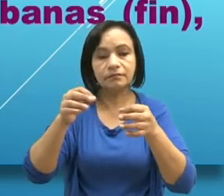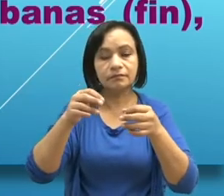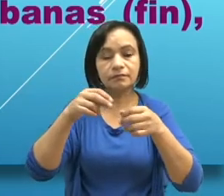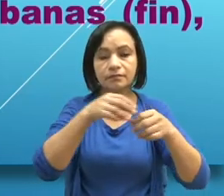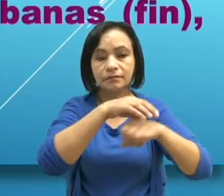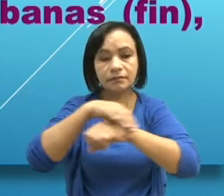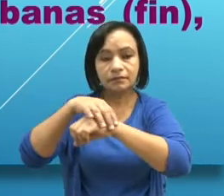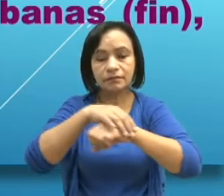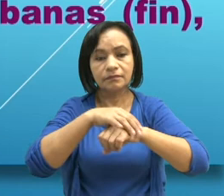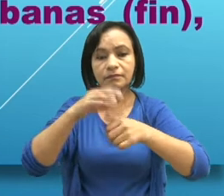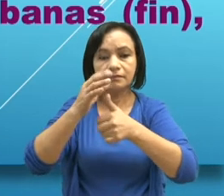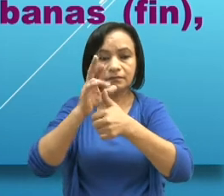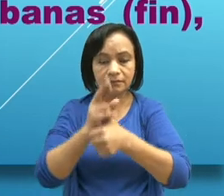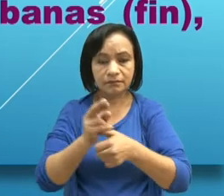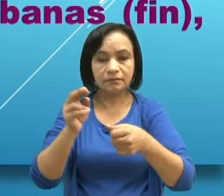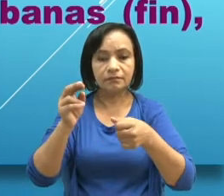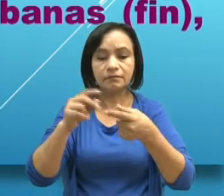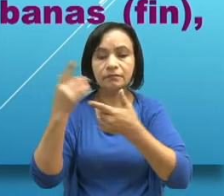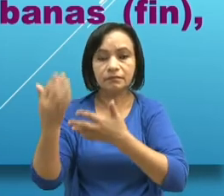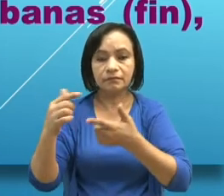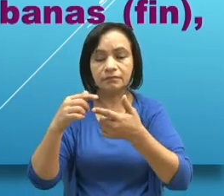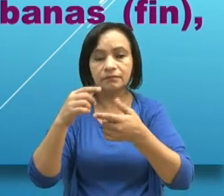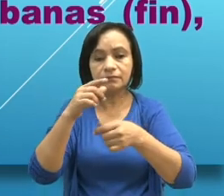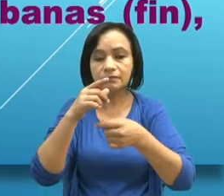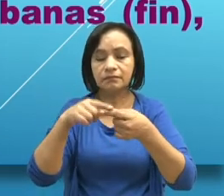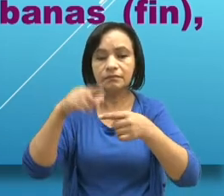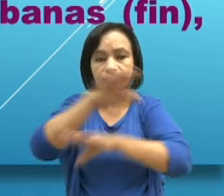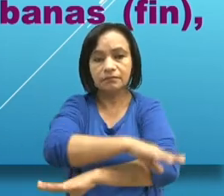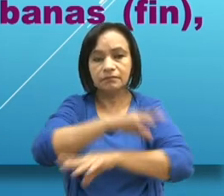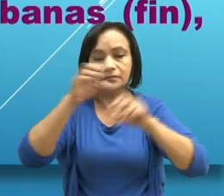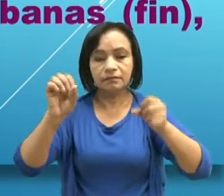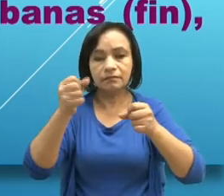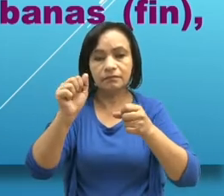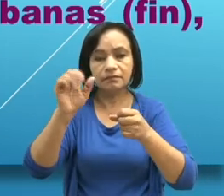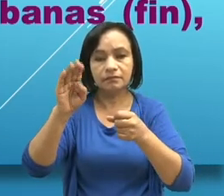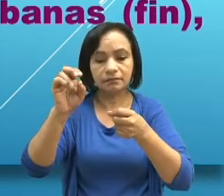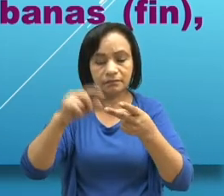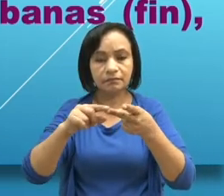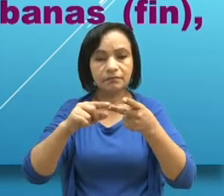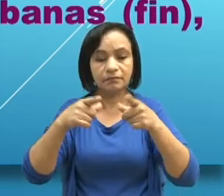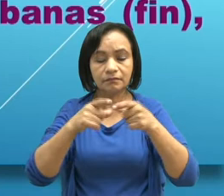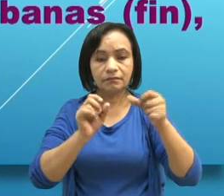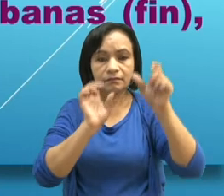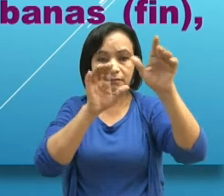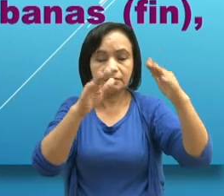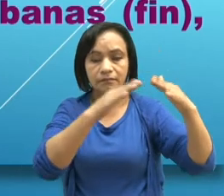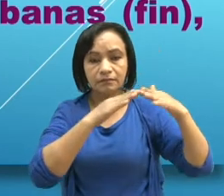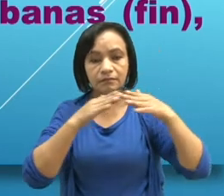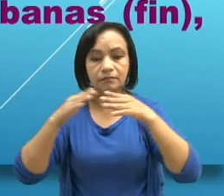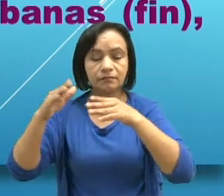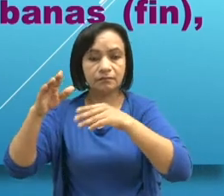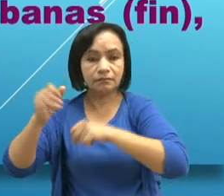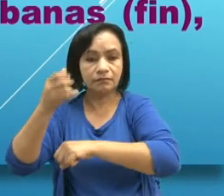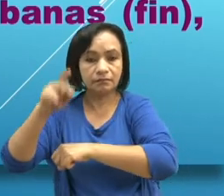El Rama, La Esperanza, Quilalí, Huihuilí, Jinotega, La Sabana, Baragua, León y Jinotepe. Yo le anexaría ahí